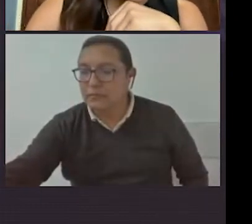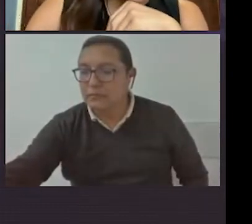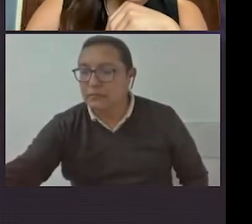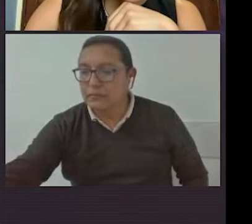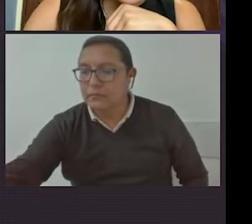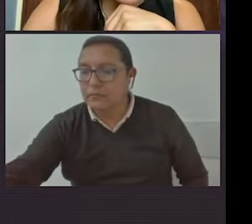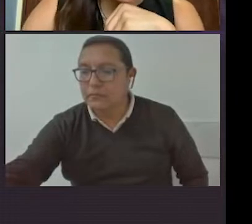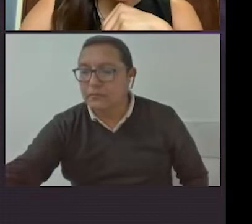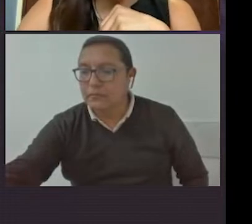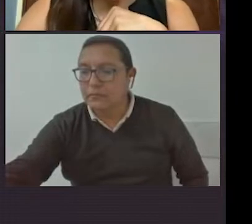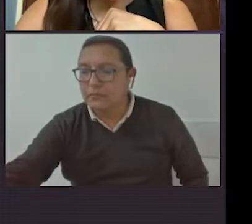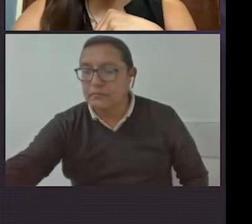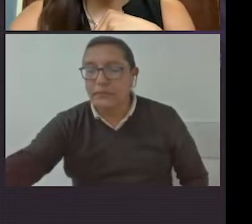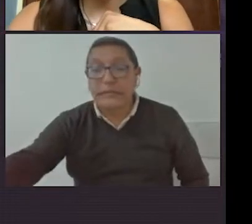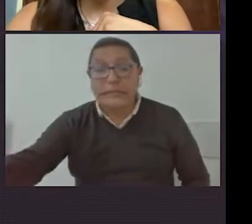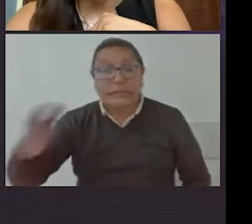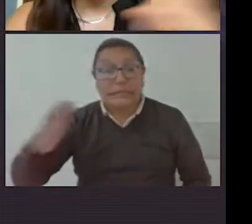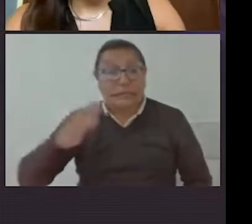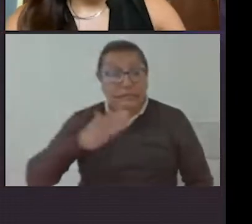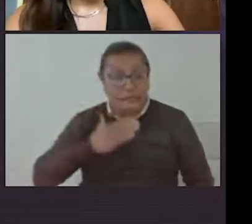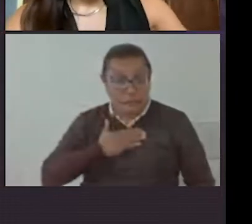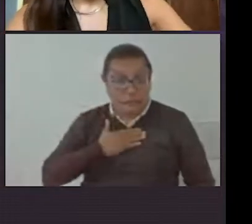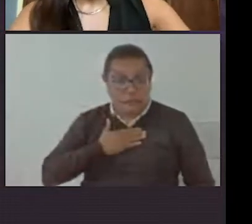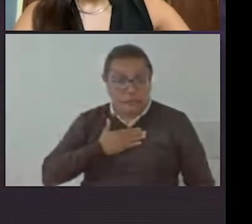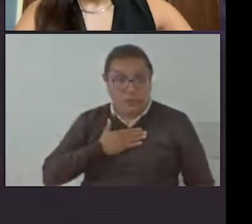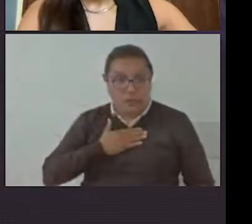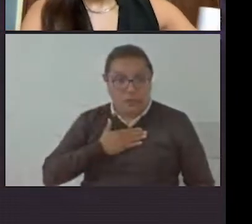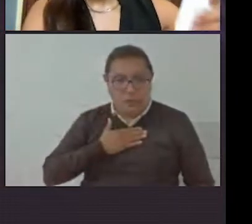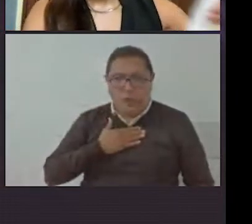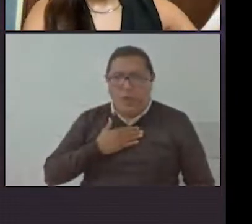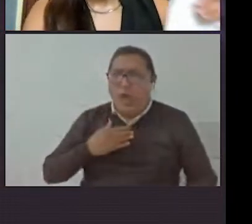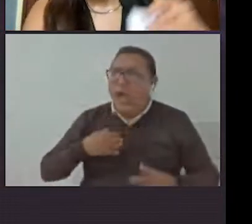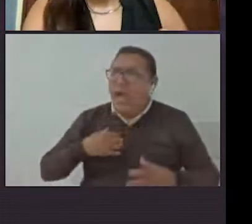Creamos nuestra realidad desde nuestros pensamientos.